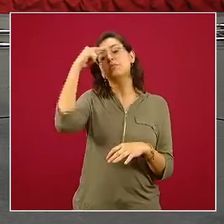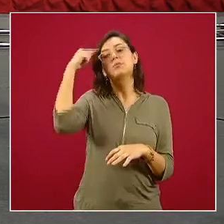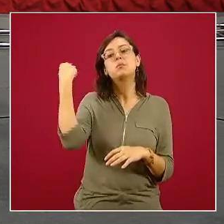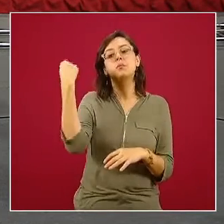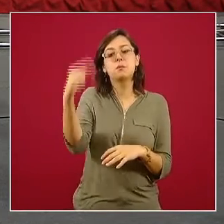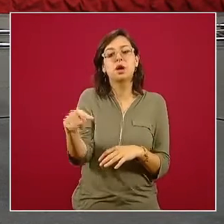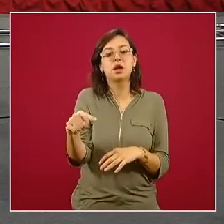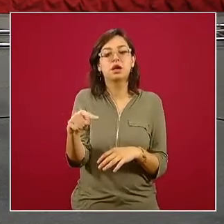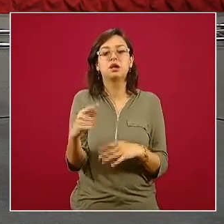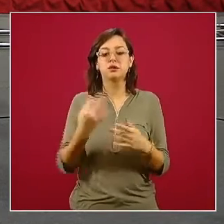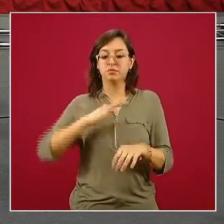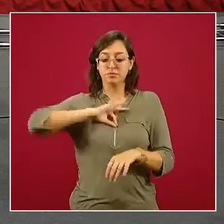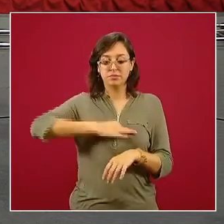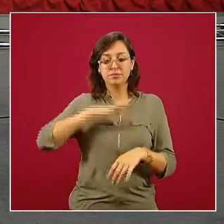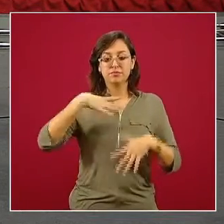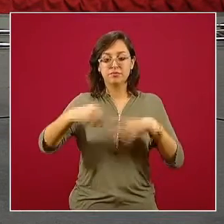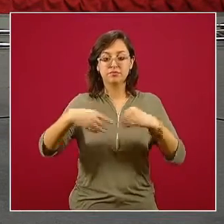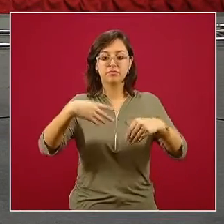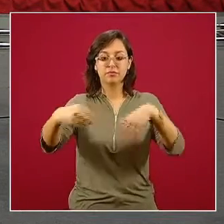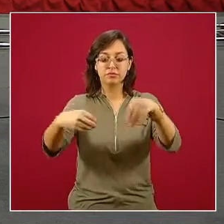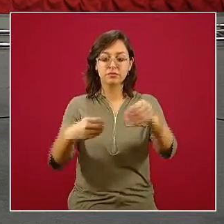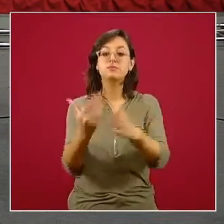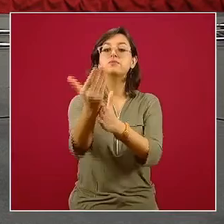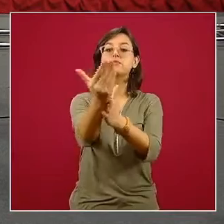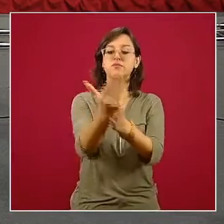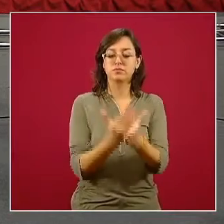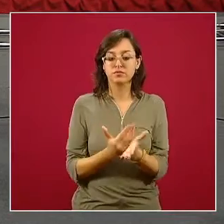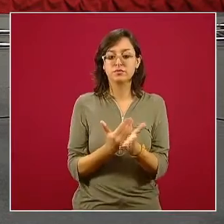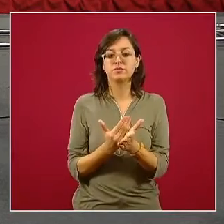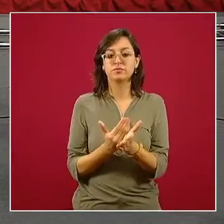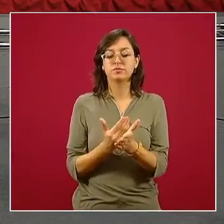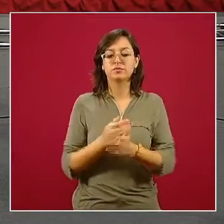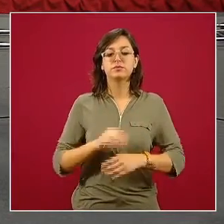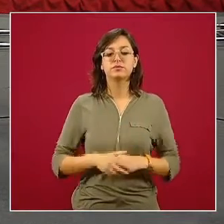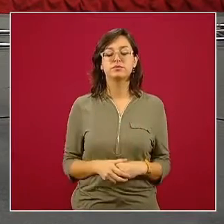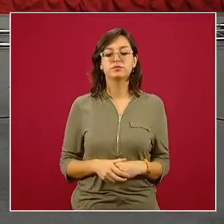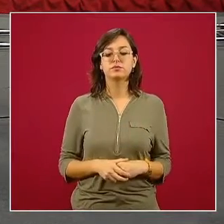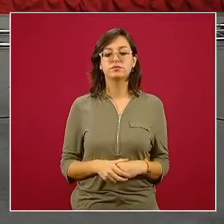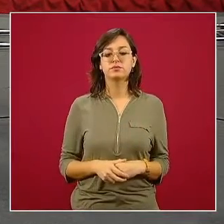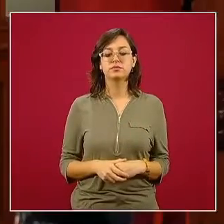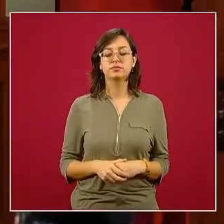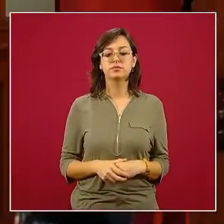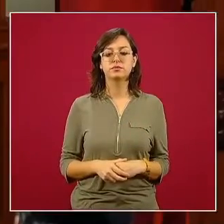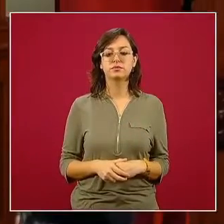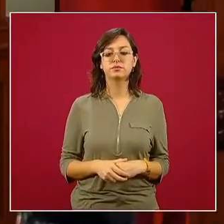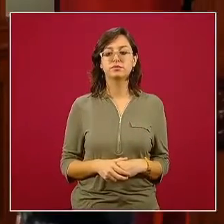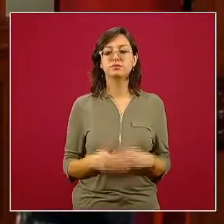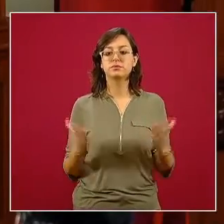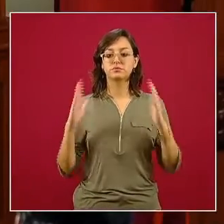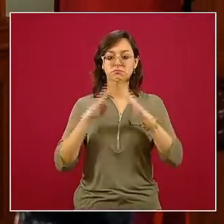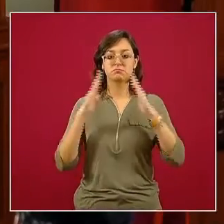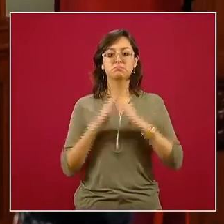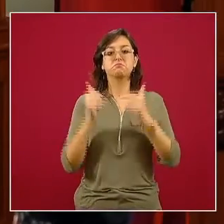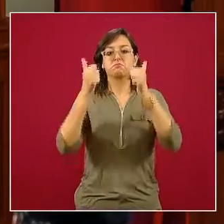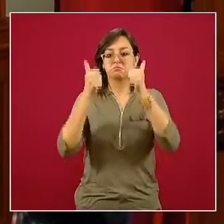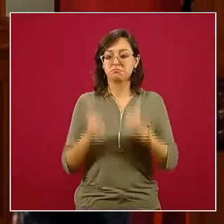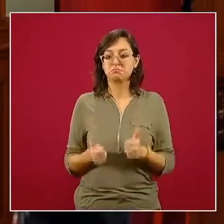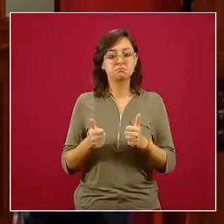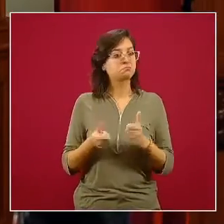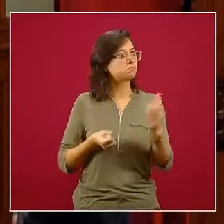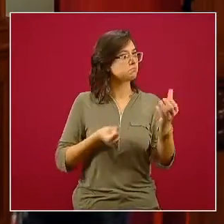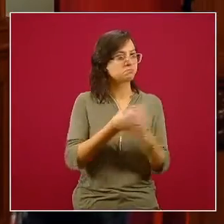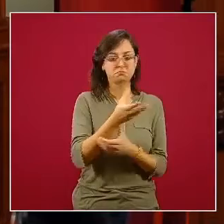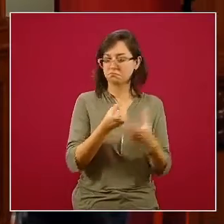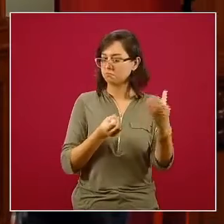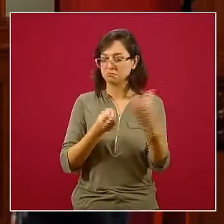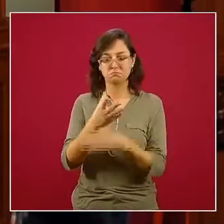la mitigación, la reducción de los contagios de COVID, en la medida en que estemos en casa, en la medida que no vayamos